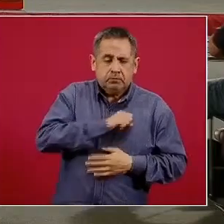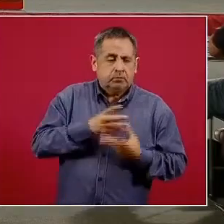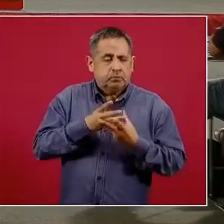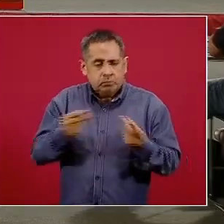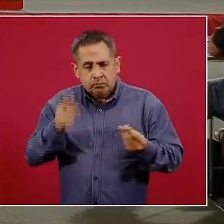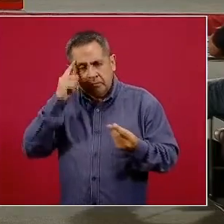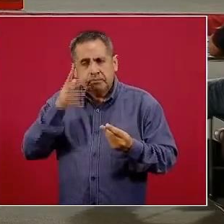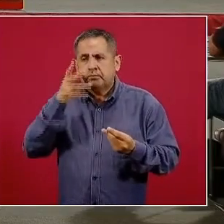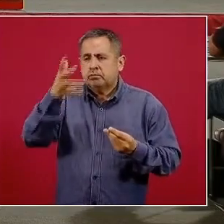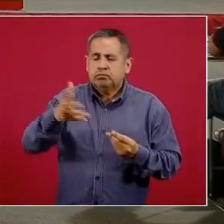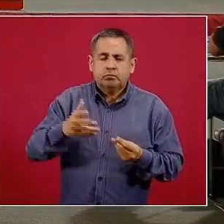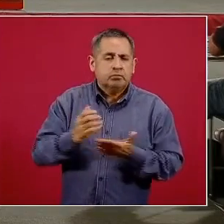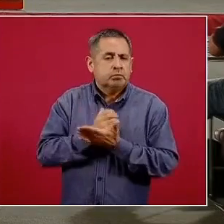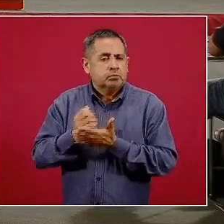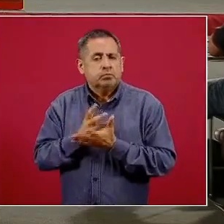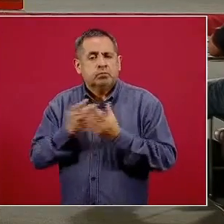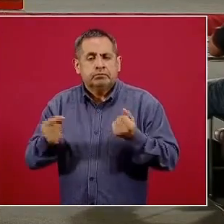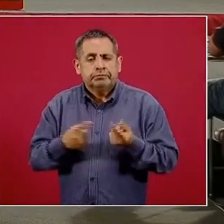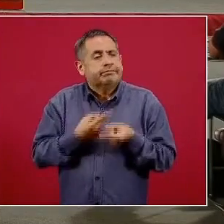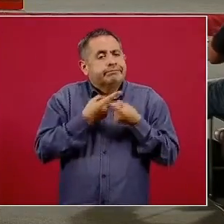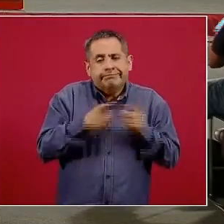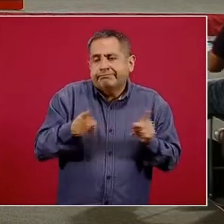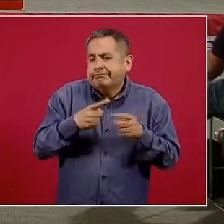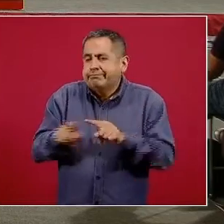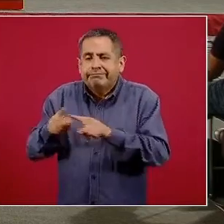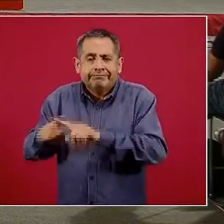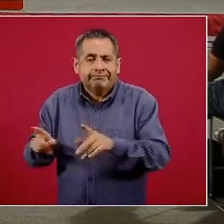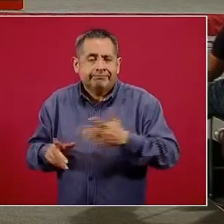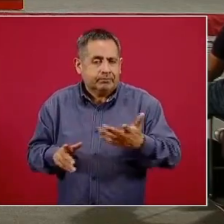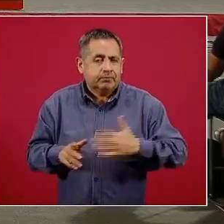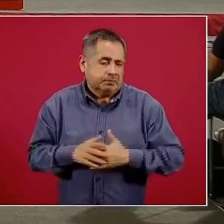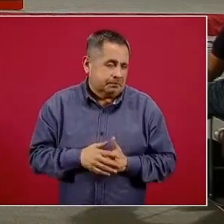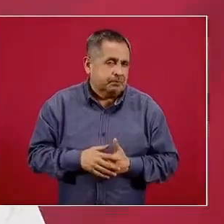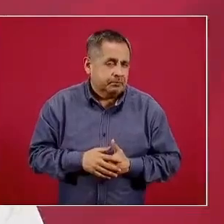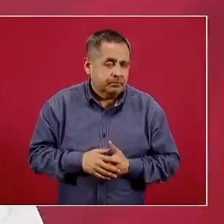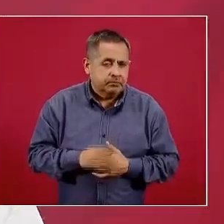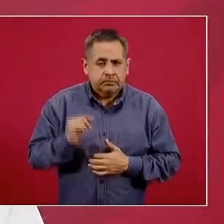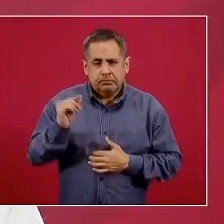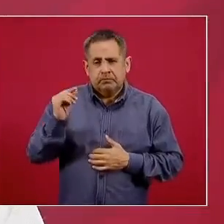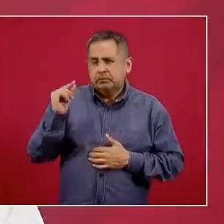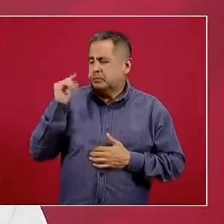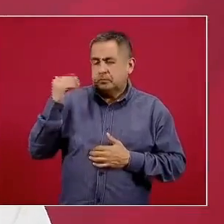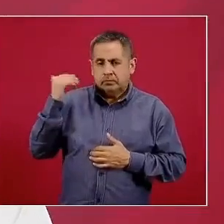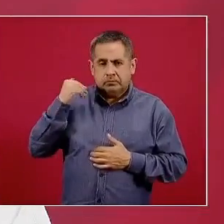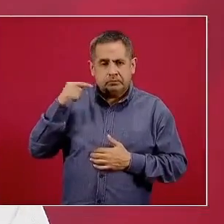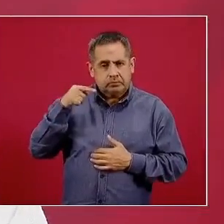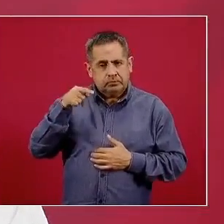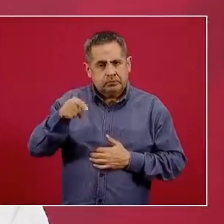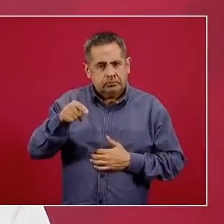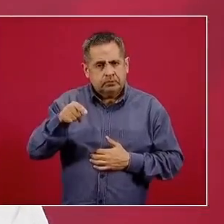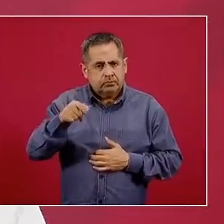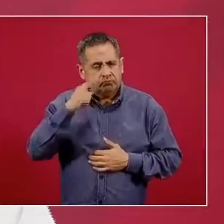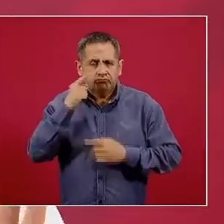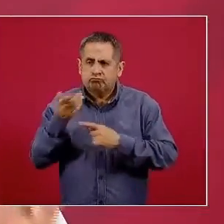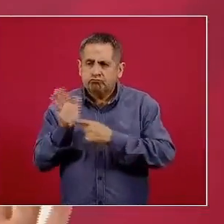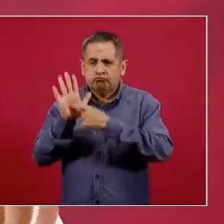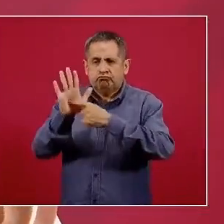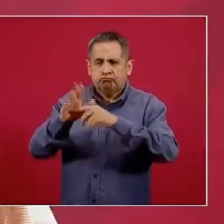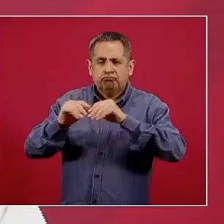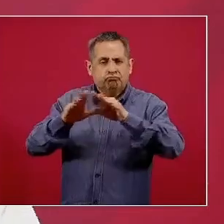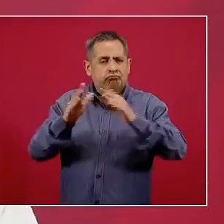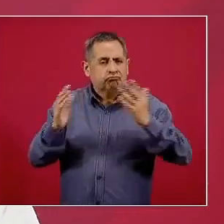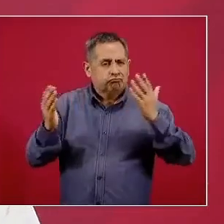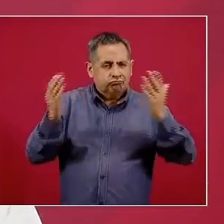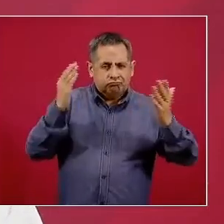respuesta, rehabilitación, son diferentes. Hace unos pocos días presentamos un